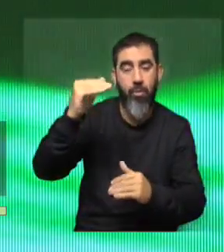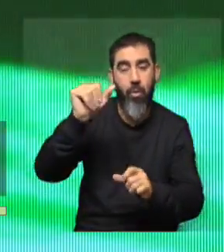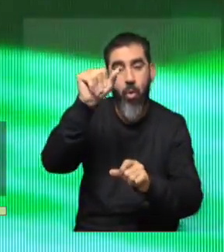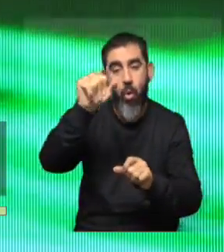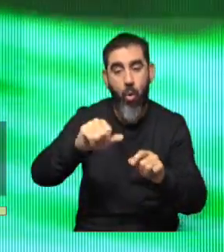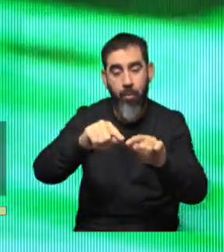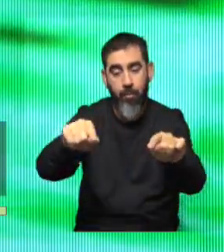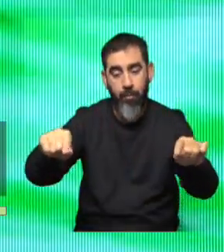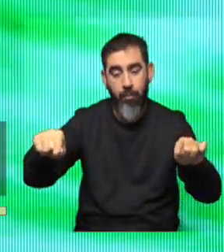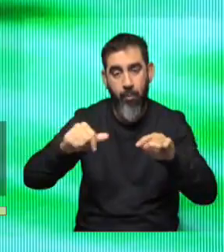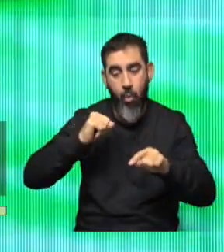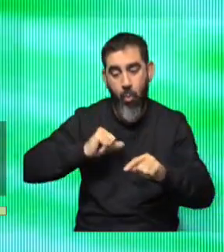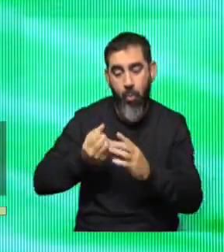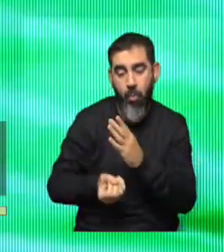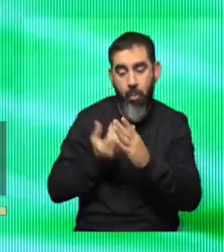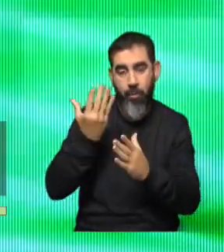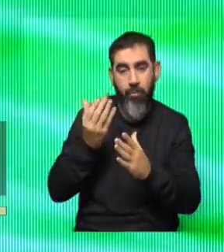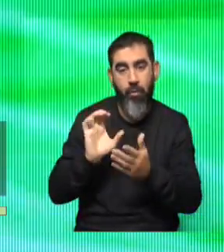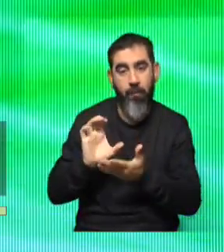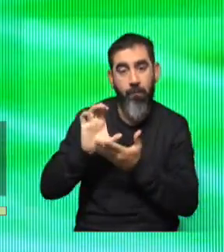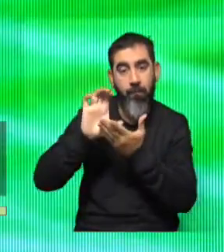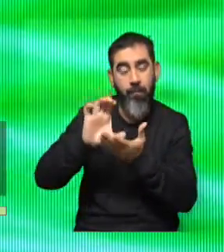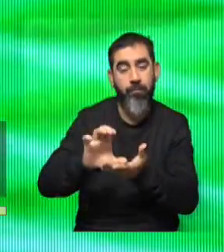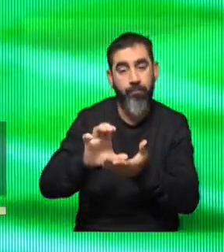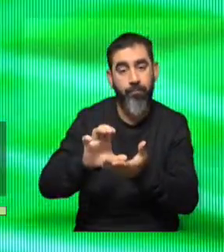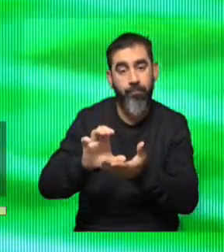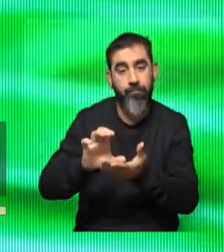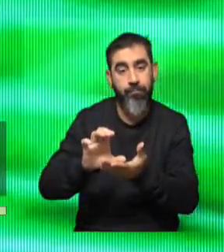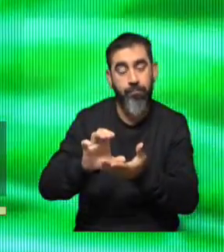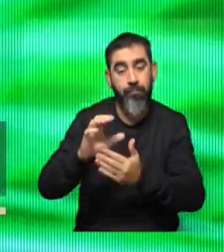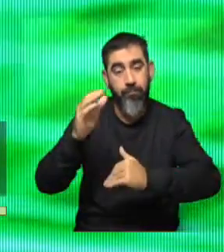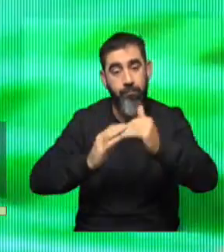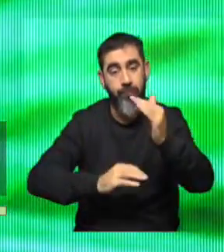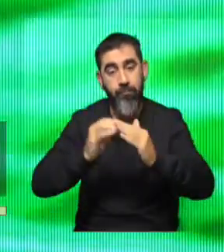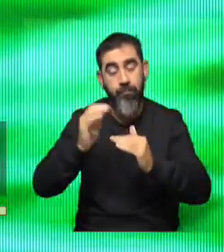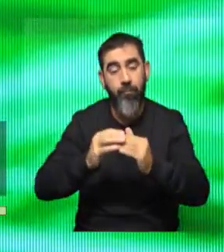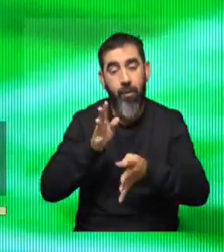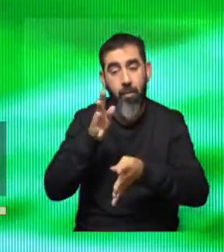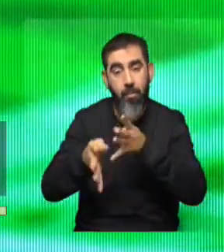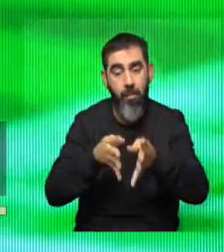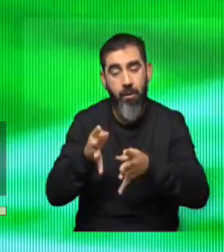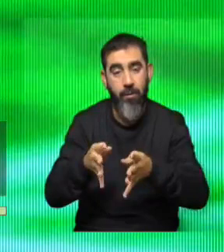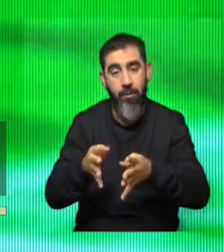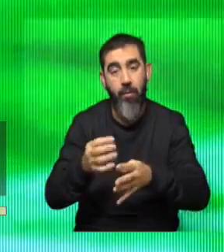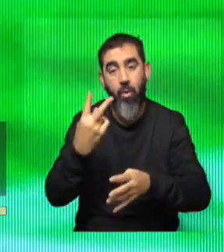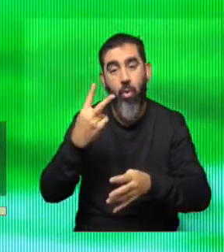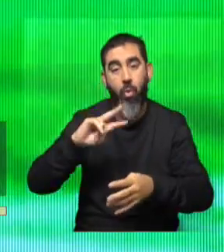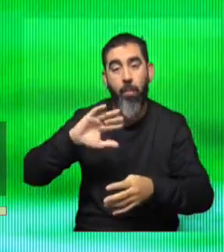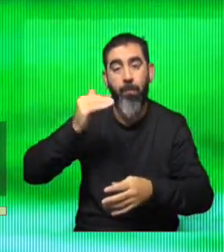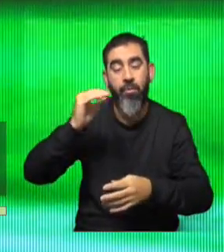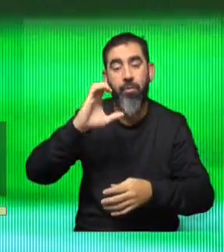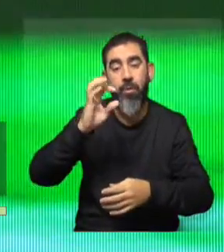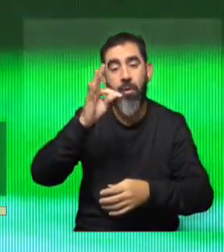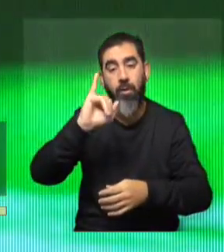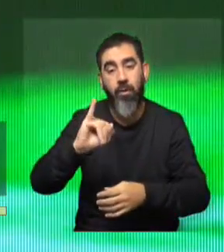absolutamente a Nuevo una inversión No solamente de infraestructura sino equipos dos pisos de cti